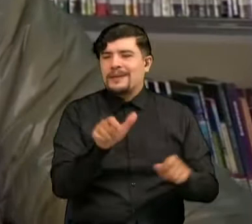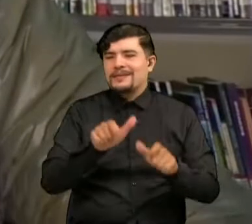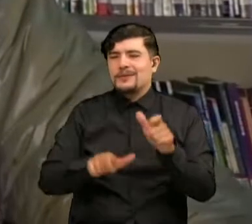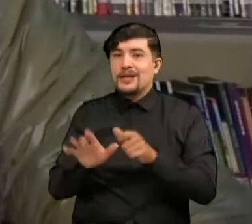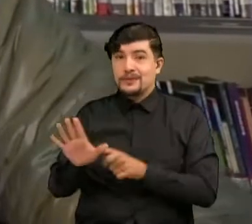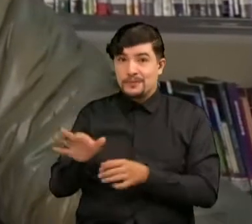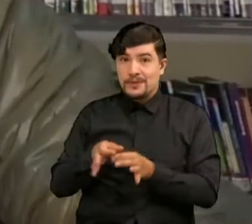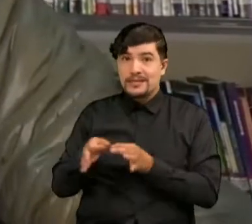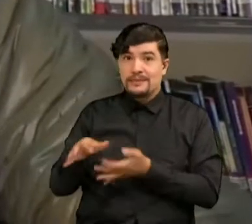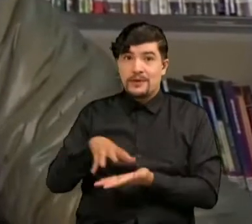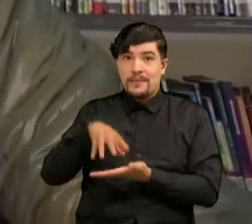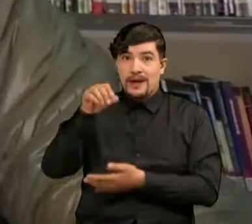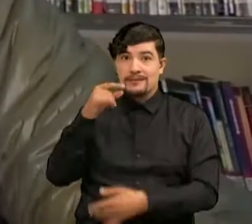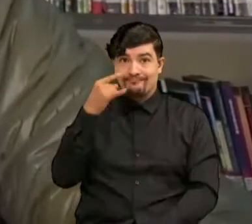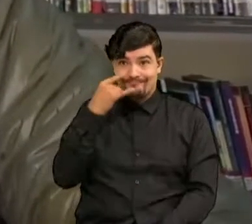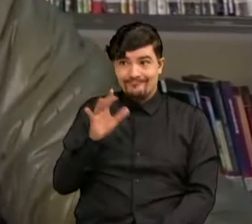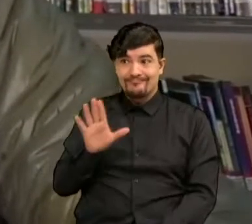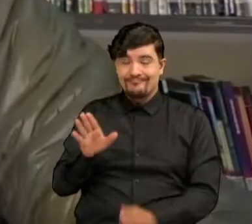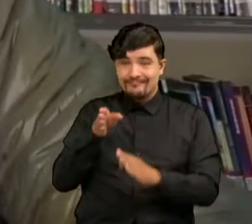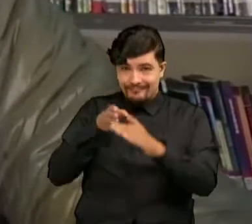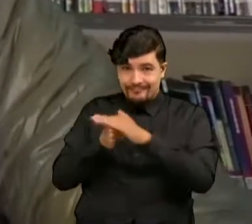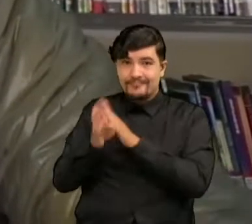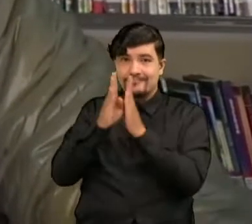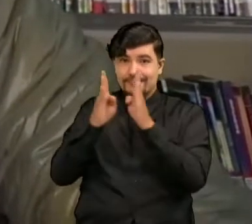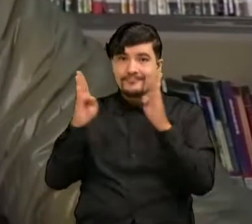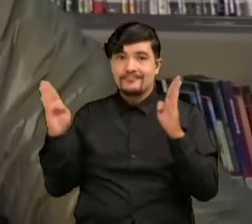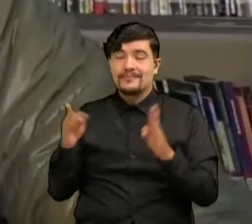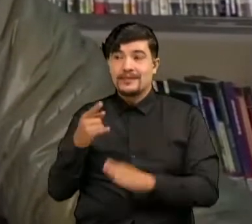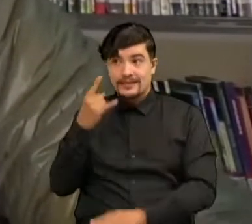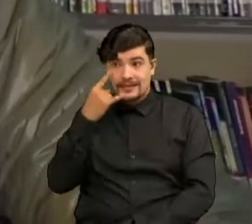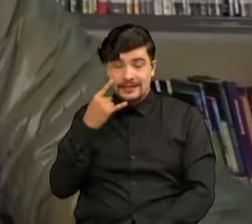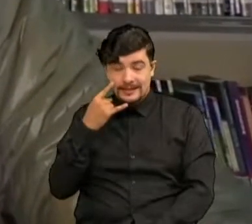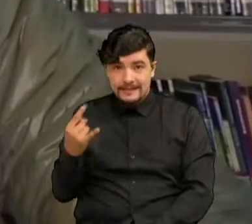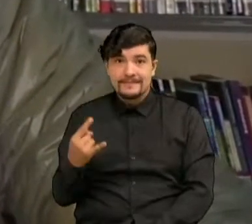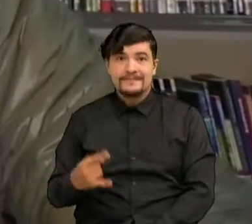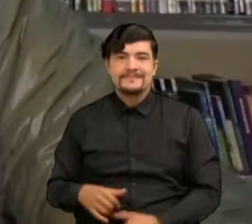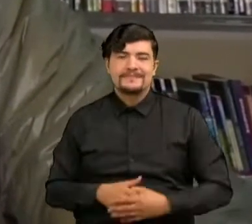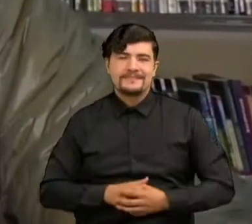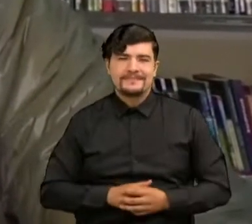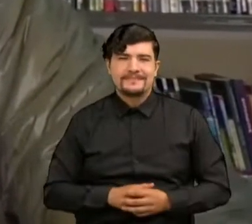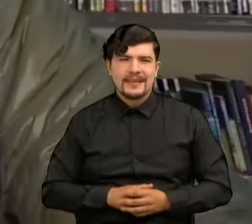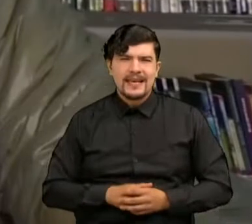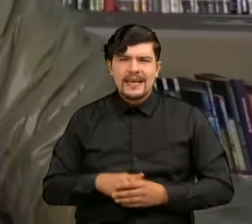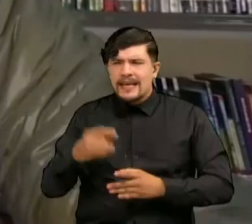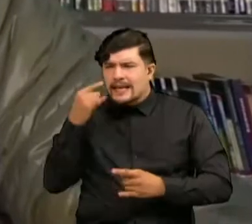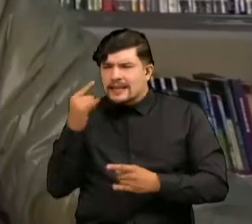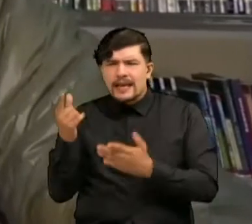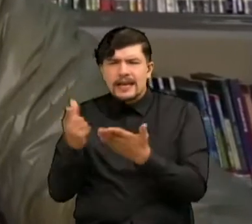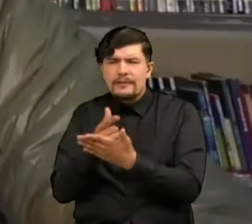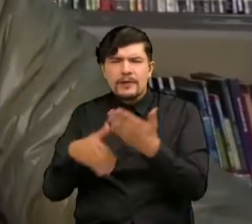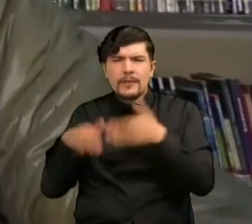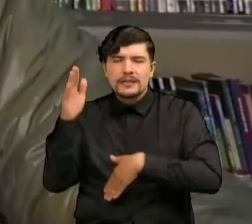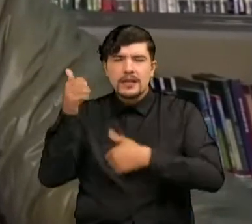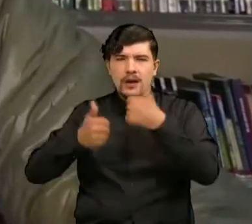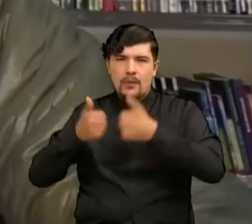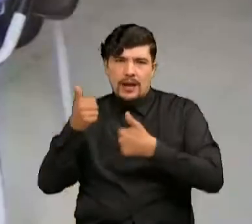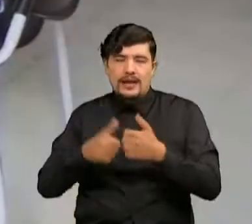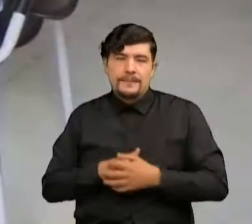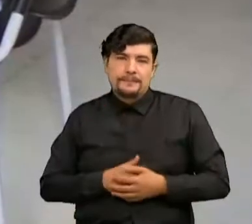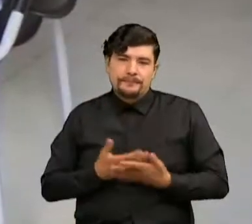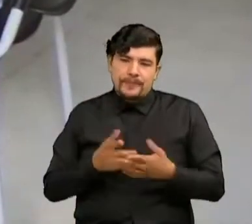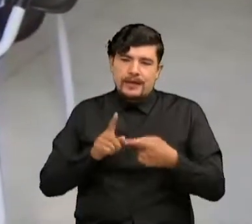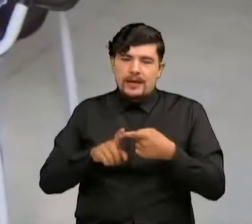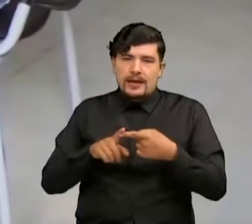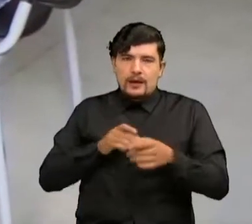superación personal y en especial la colección que más se mueve la colección infantil